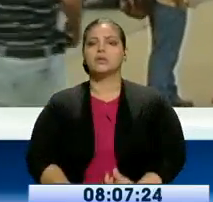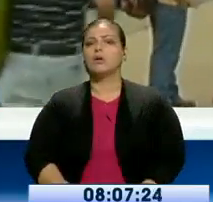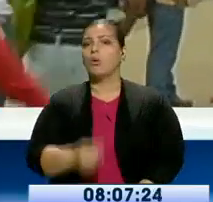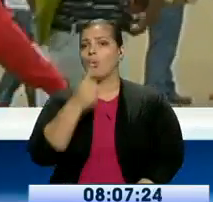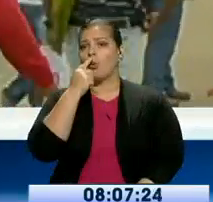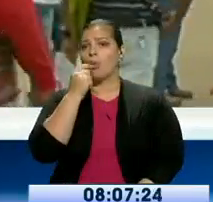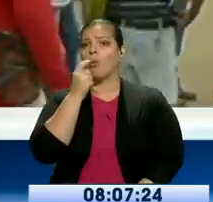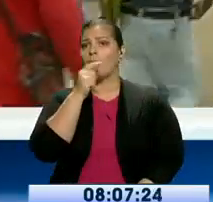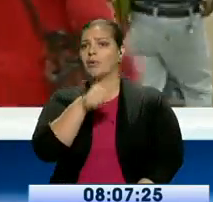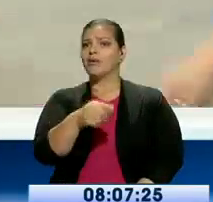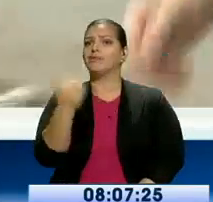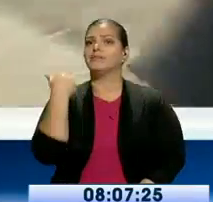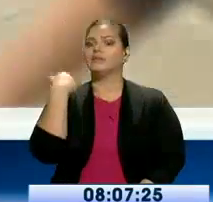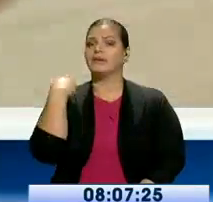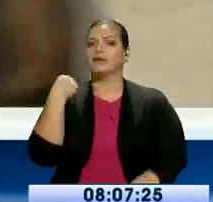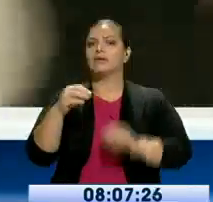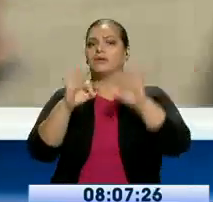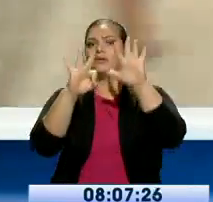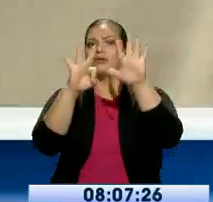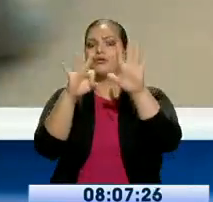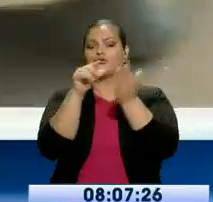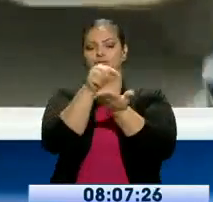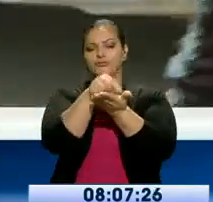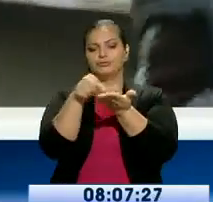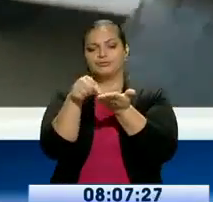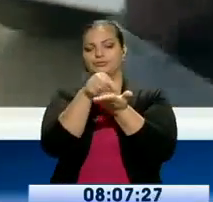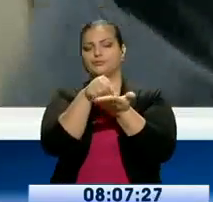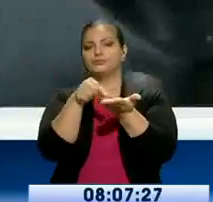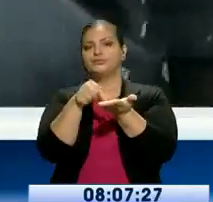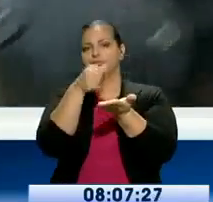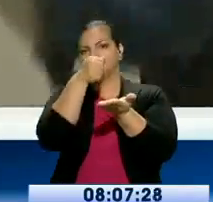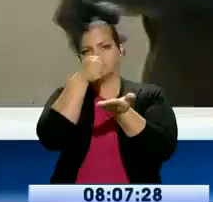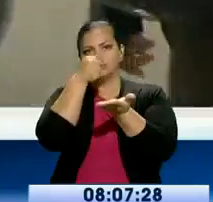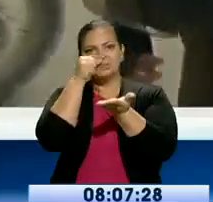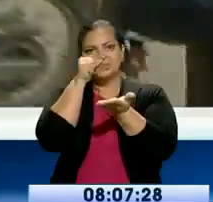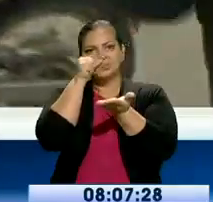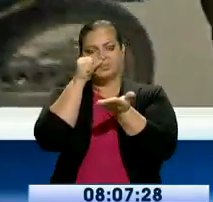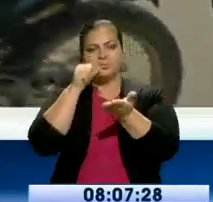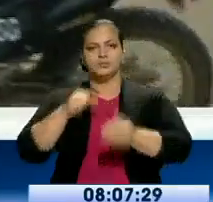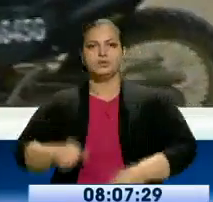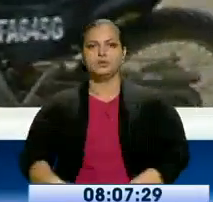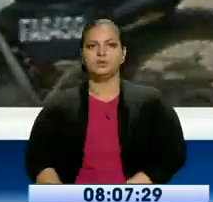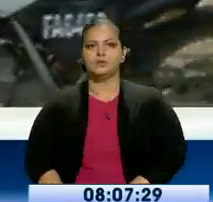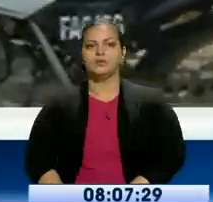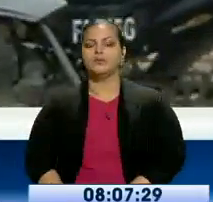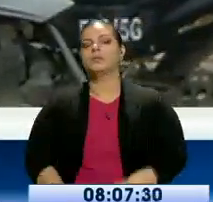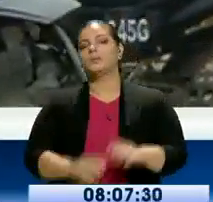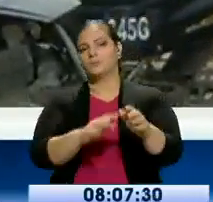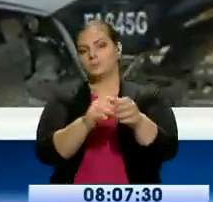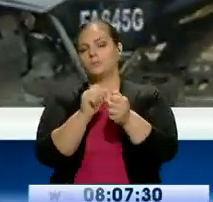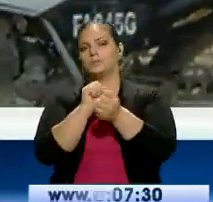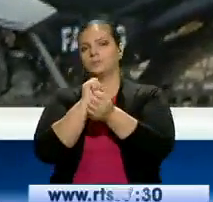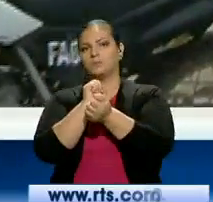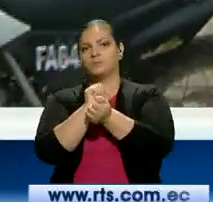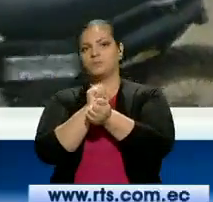en posesión. Posiblemente tengamos la